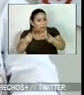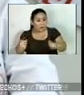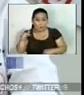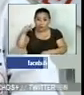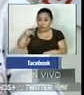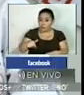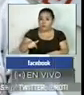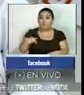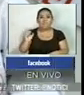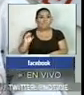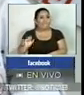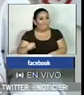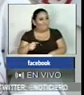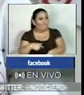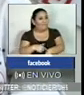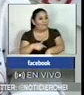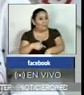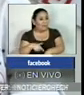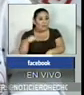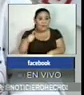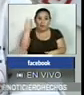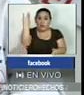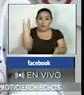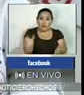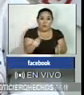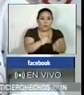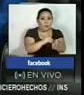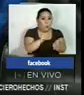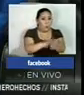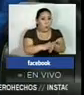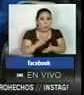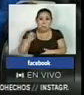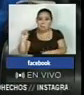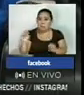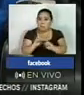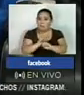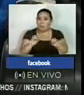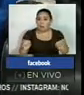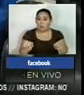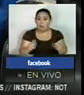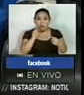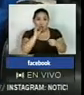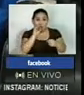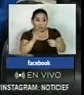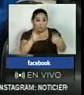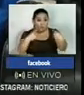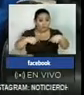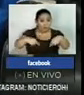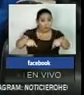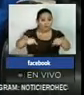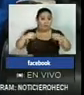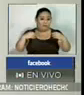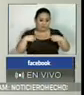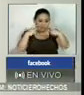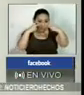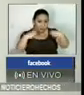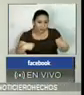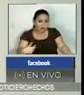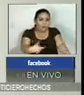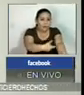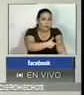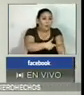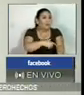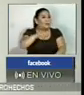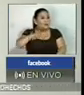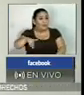momento prácticamente la consulta se ha caído a cero. Y es que de no continuar con los tratamientos, las consecuencias pueden